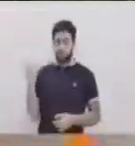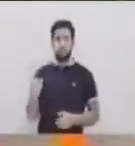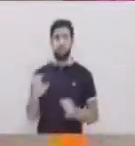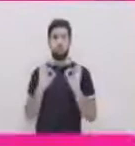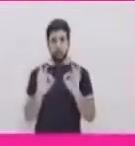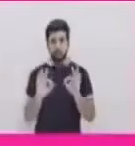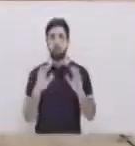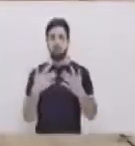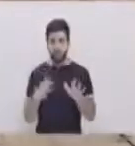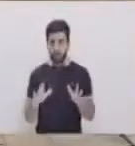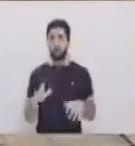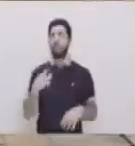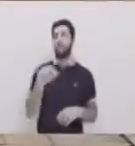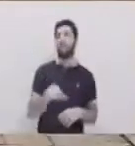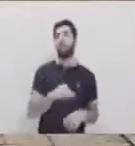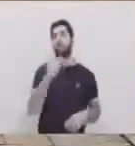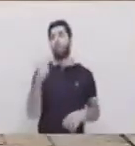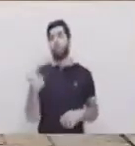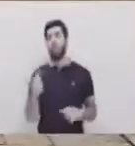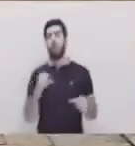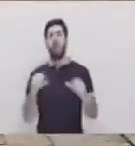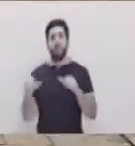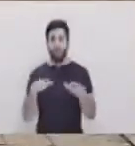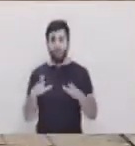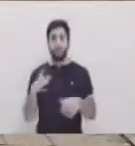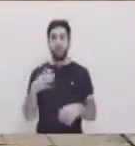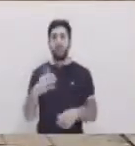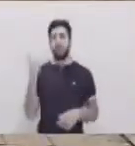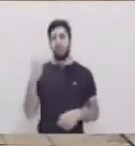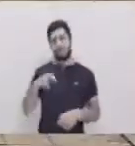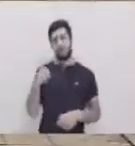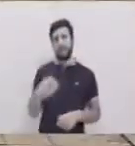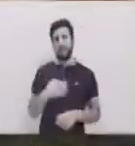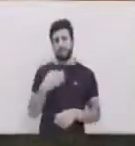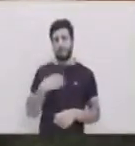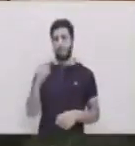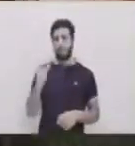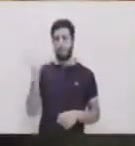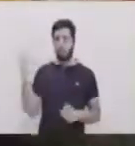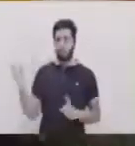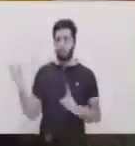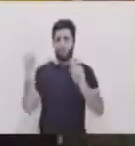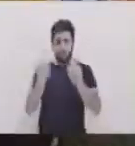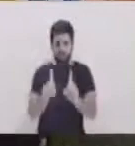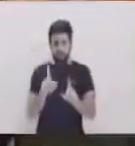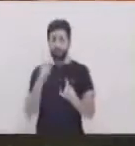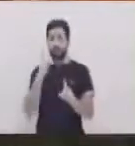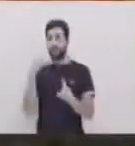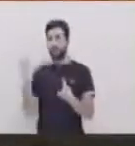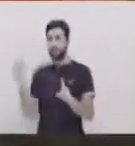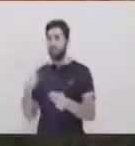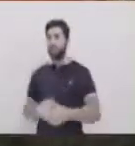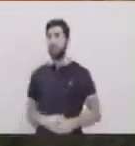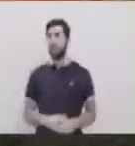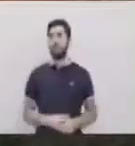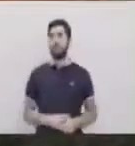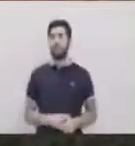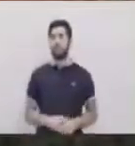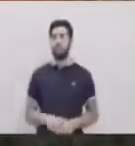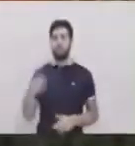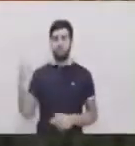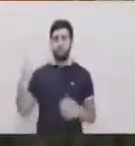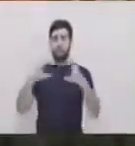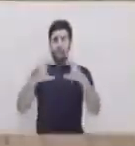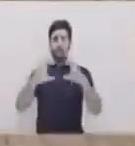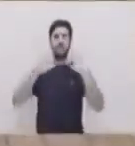Amortiguo. Para la siguiente actividad voy a necesitar la ayuda del profesor Eric Calderón. Yo voy a estar utilizando lo que es